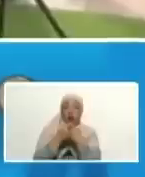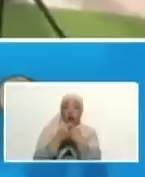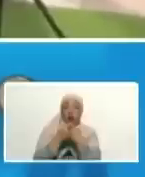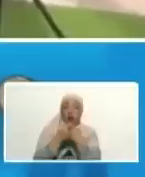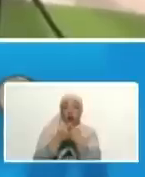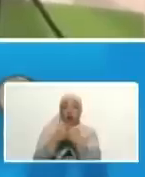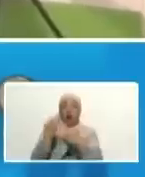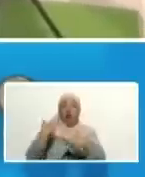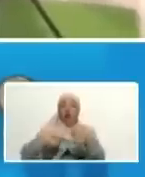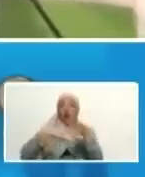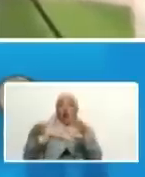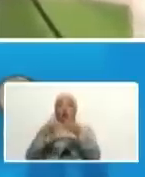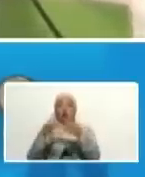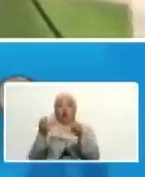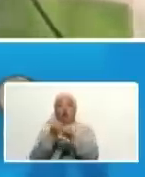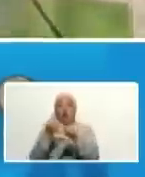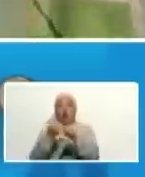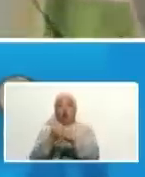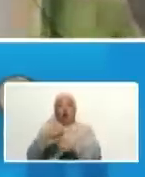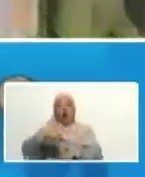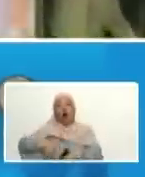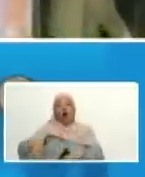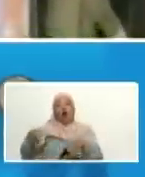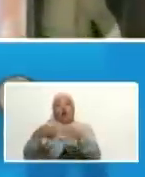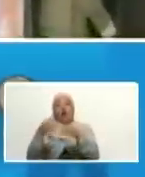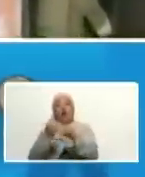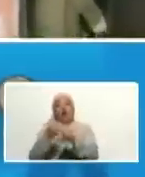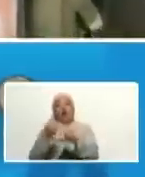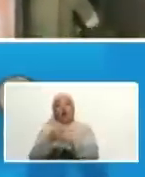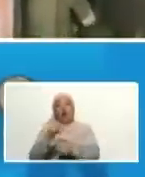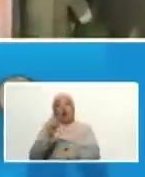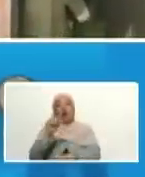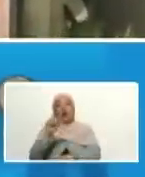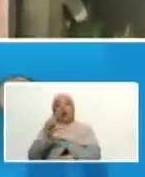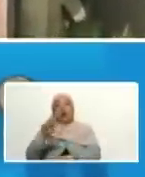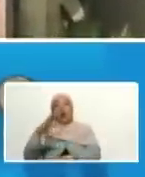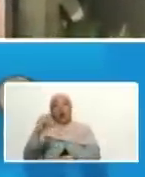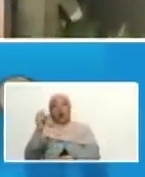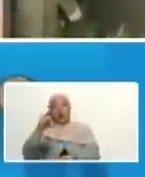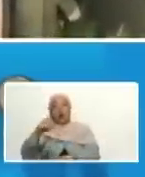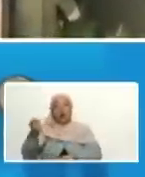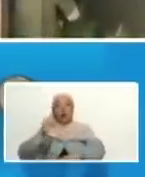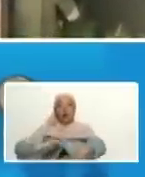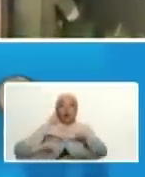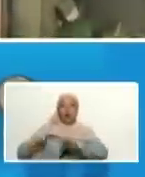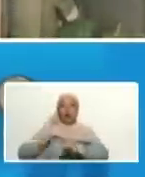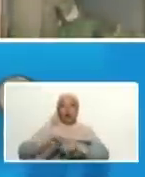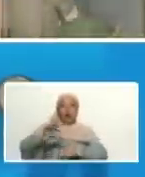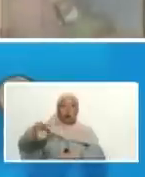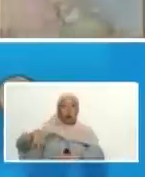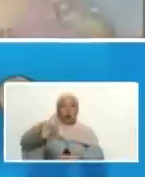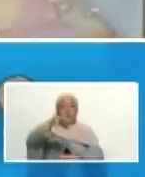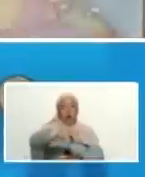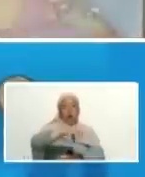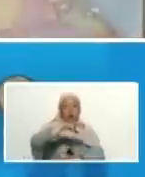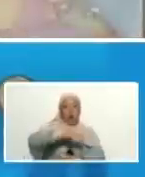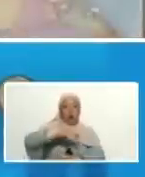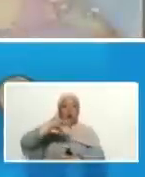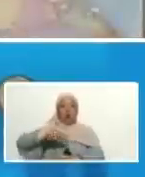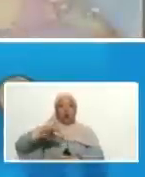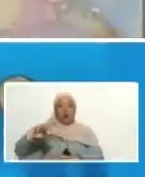estas bandas criminales, estos grupos tal cual que se mueven en el territorio. Quiero